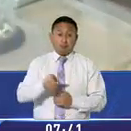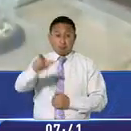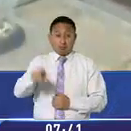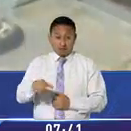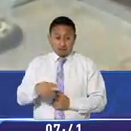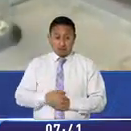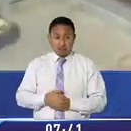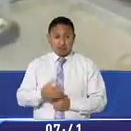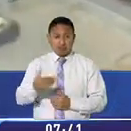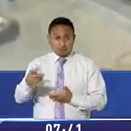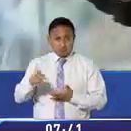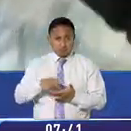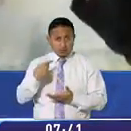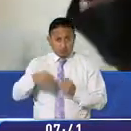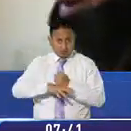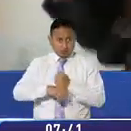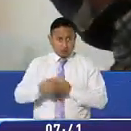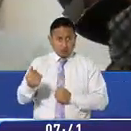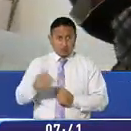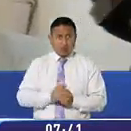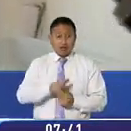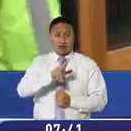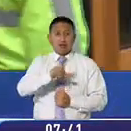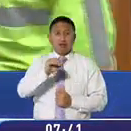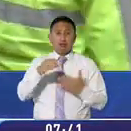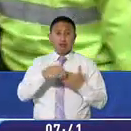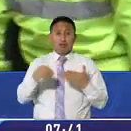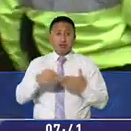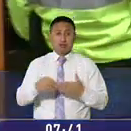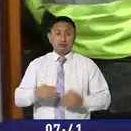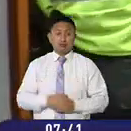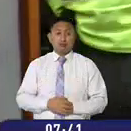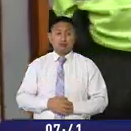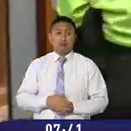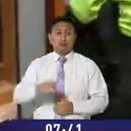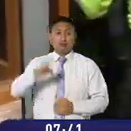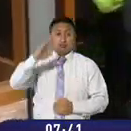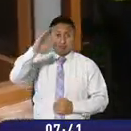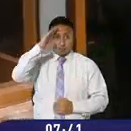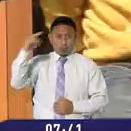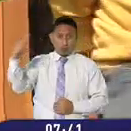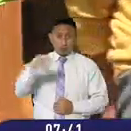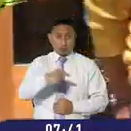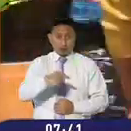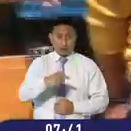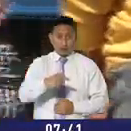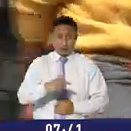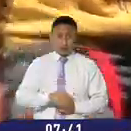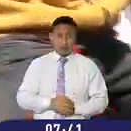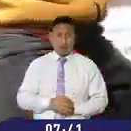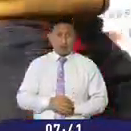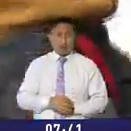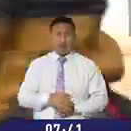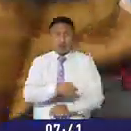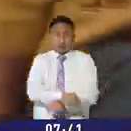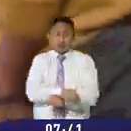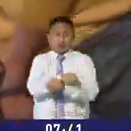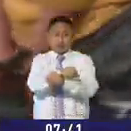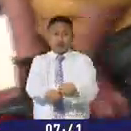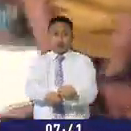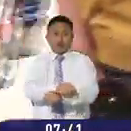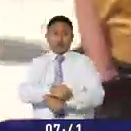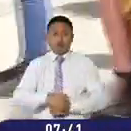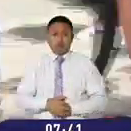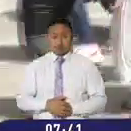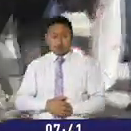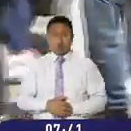lo que me robó. Son unos $30 por ahí. La policía, que salvó al delincuente de una paliza mayor, lo llevó detenido para su juzgamiento. Lo